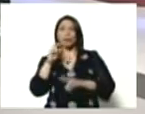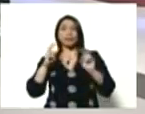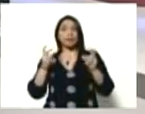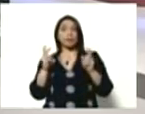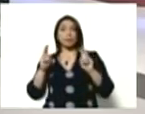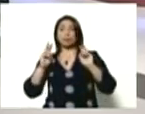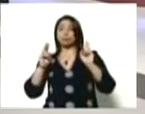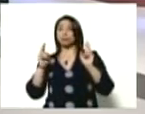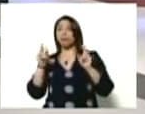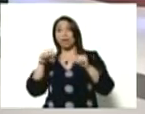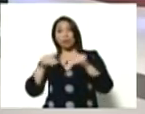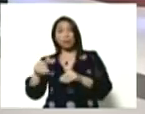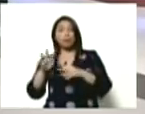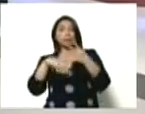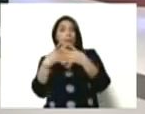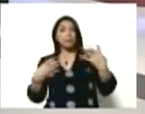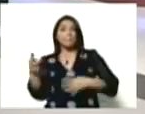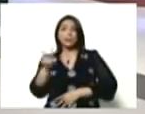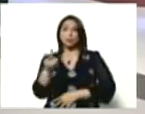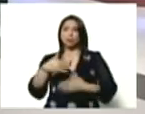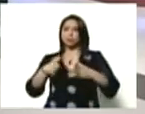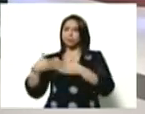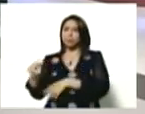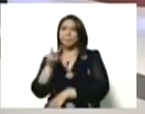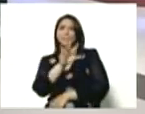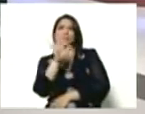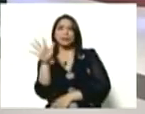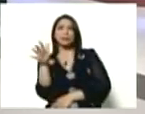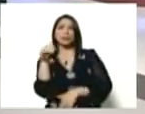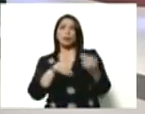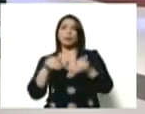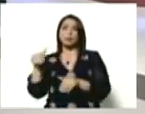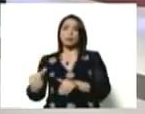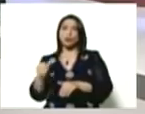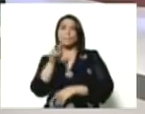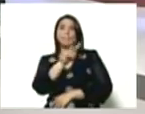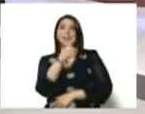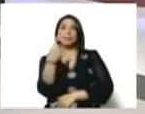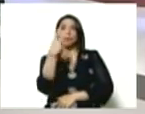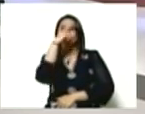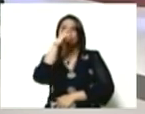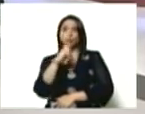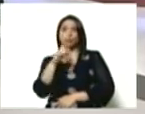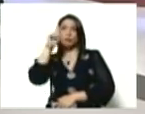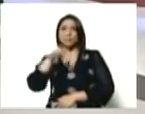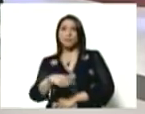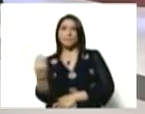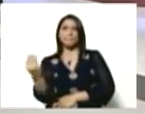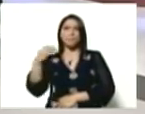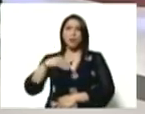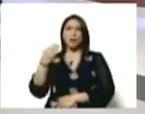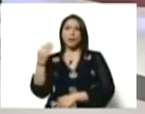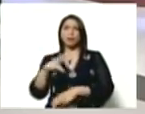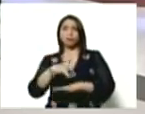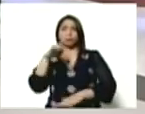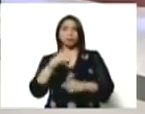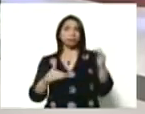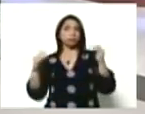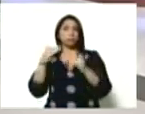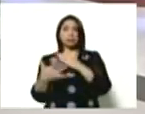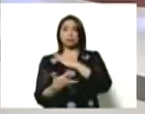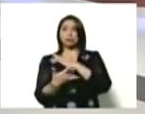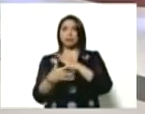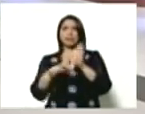la transparencia en Venezuela está garantizada. Son 25 elecciones en 21 años y además con la alta tecnología.